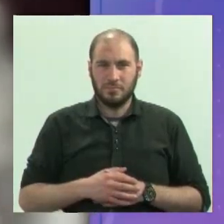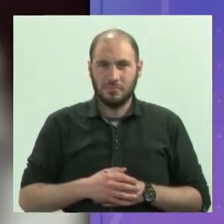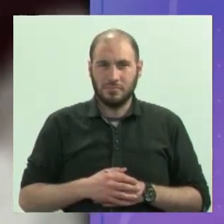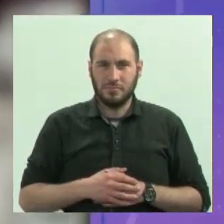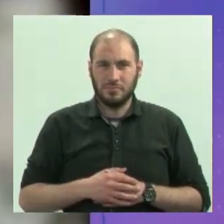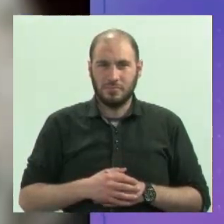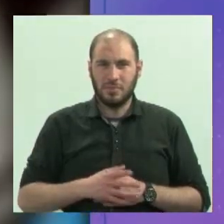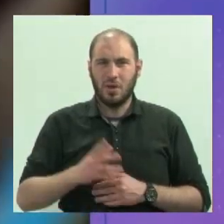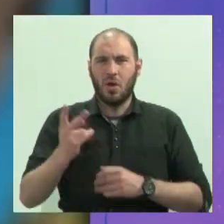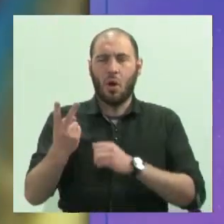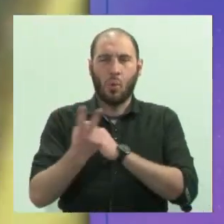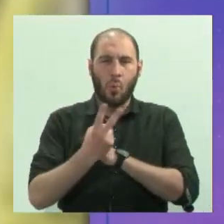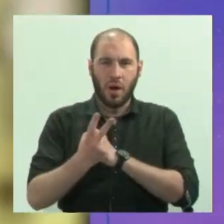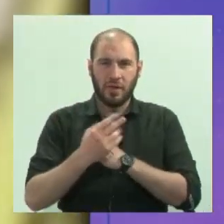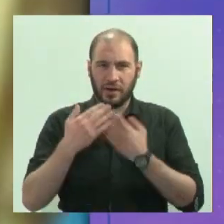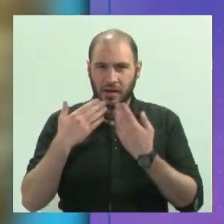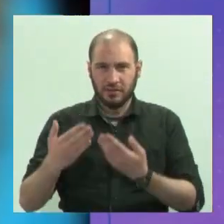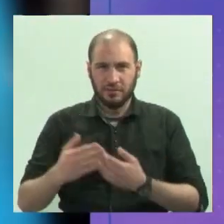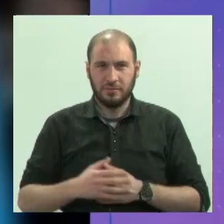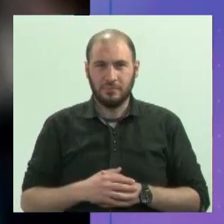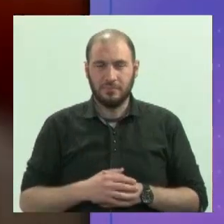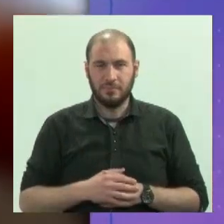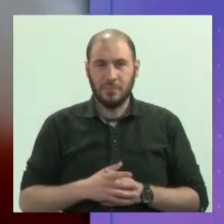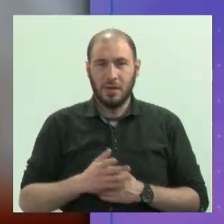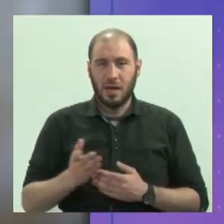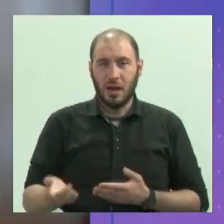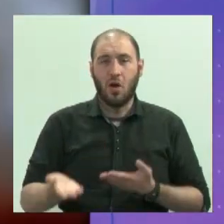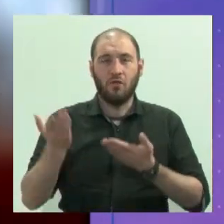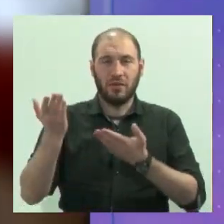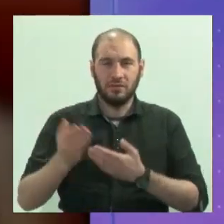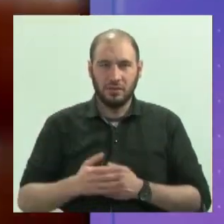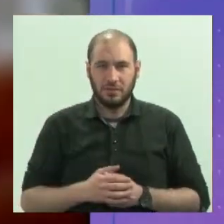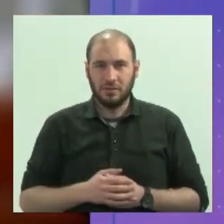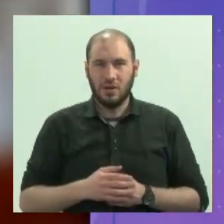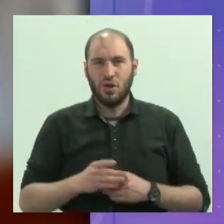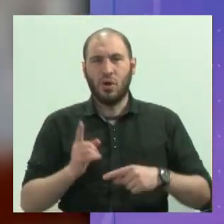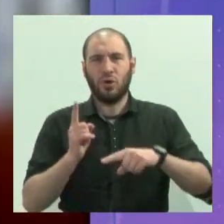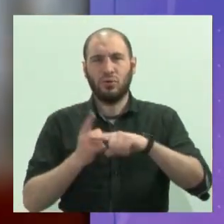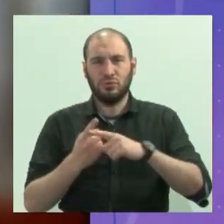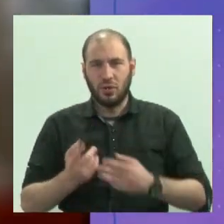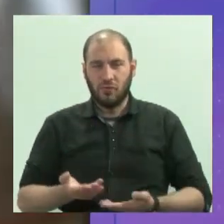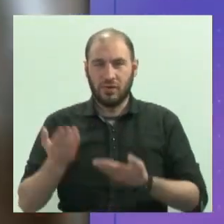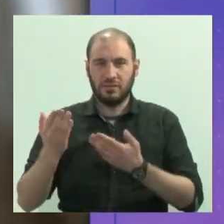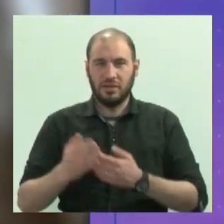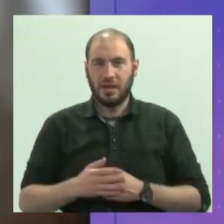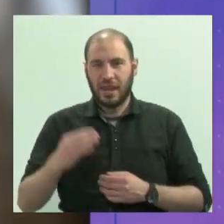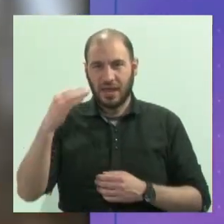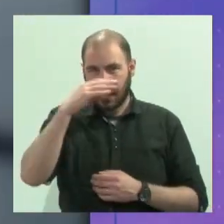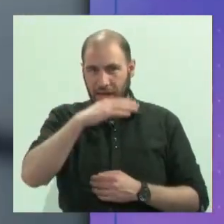la protección que había tenido, le ofreció una cruz